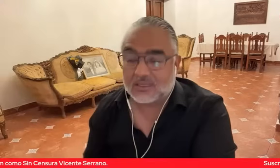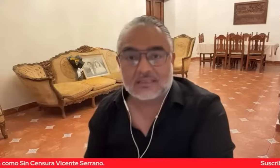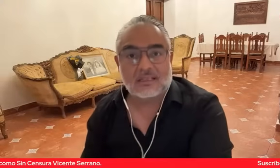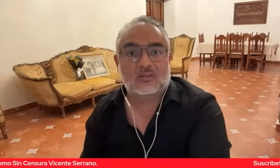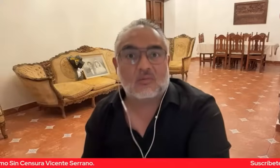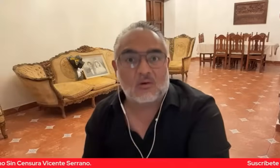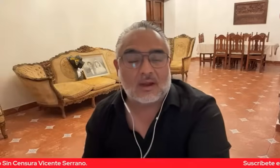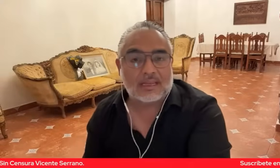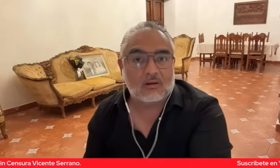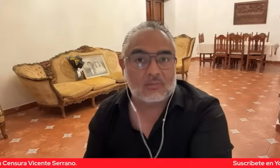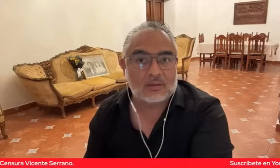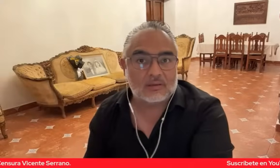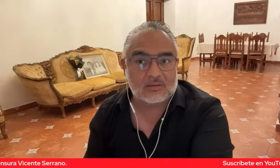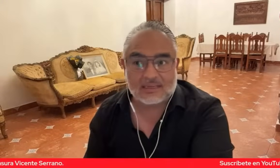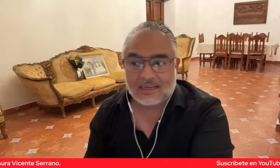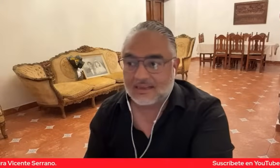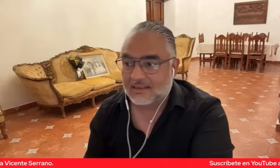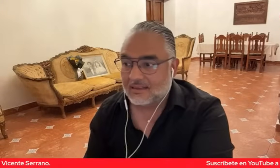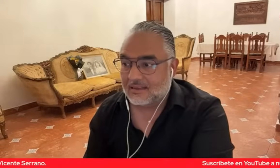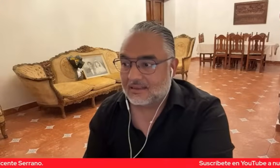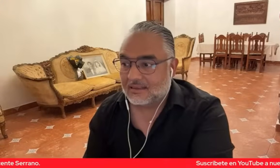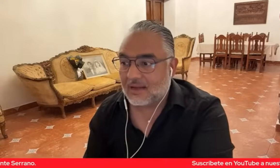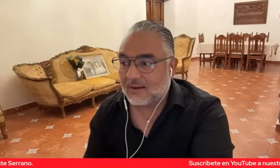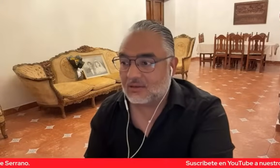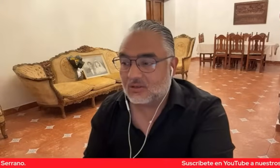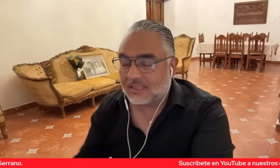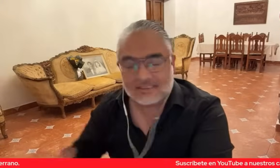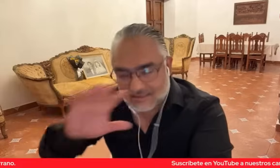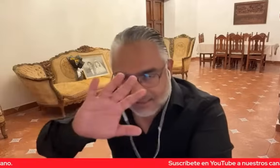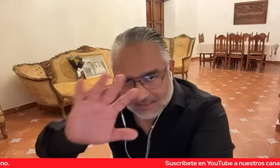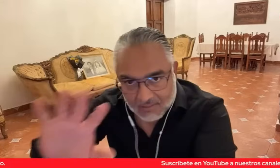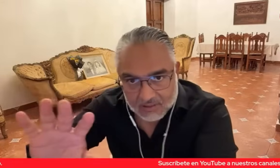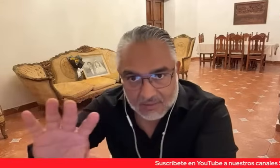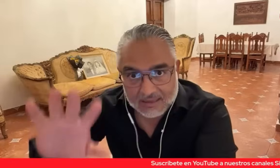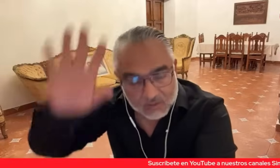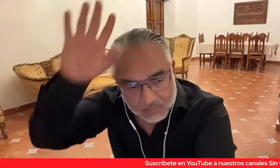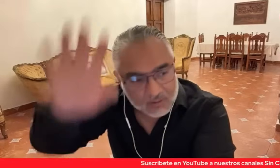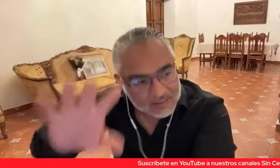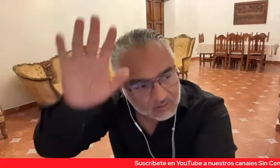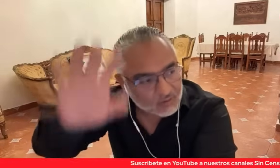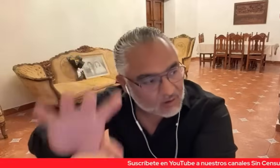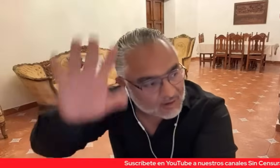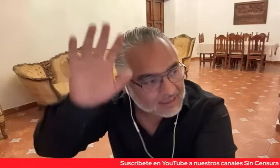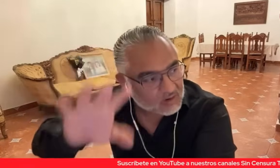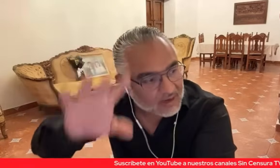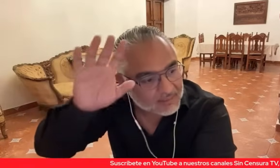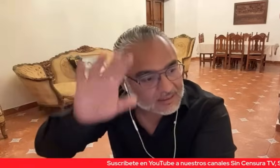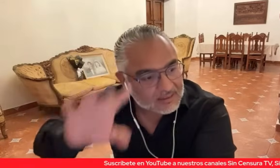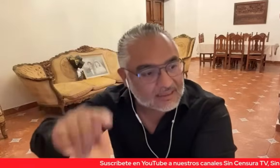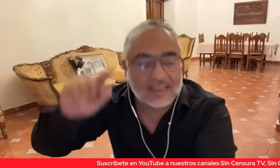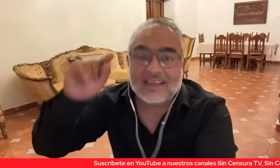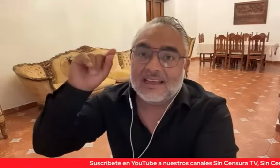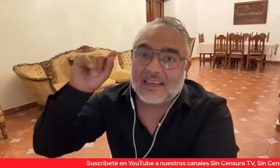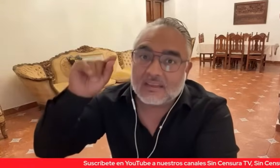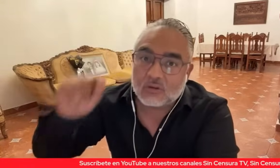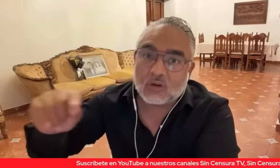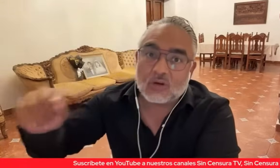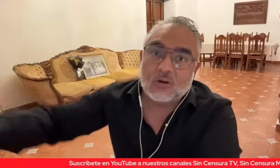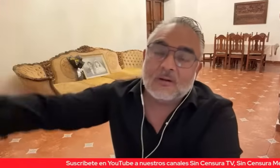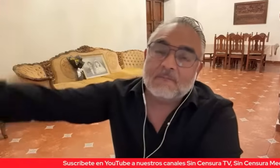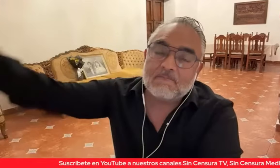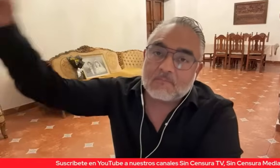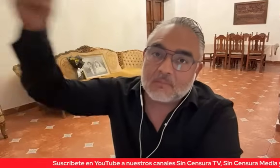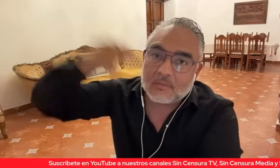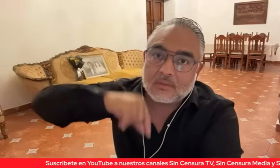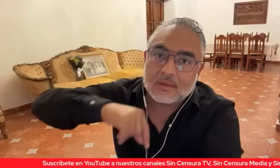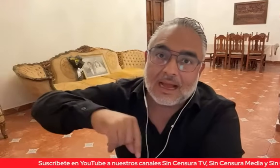disque periodistas como Joaquín López Dóriga daban notas, ya vamos a hablar de eso, pero esto fue lo que dijo la presidenta en